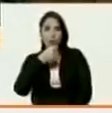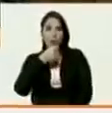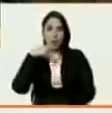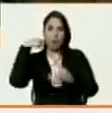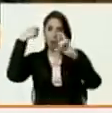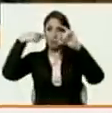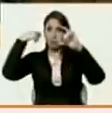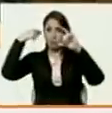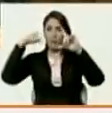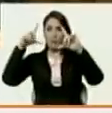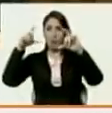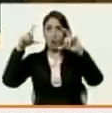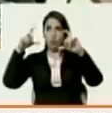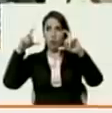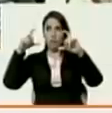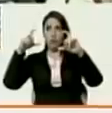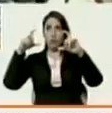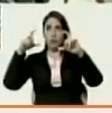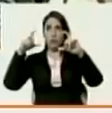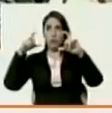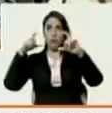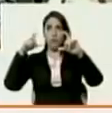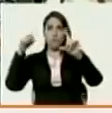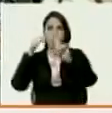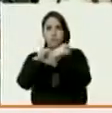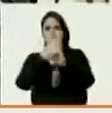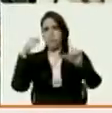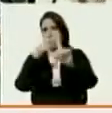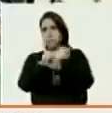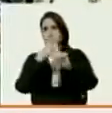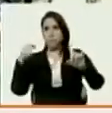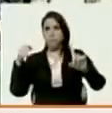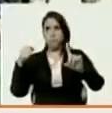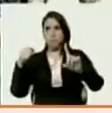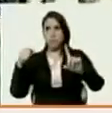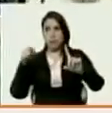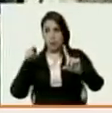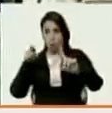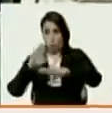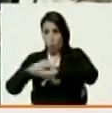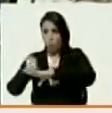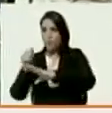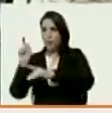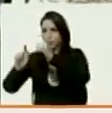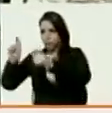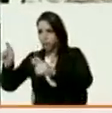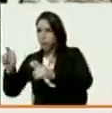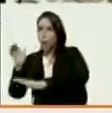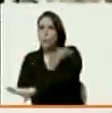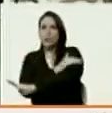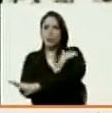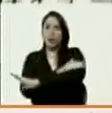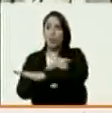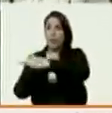camarógrafos, fotógrafos, que han sido agredidos por estos sectores opositores en sus peleas internas.